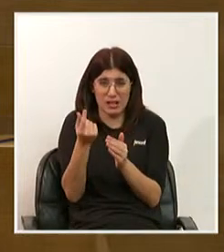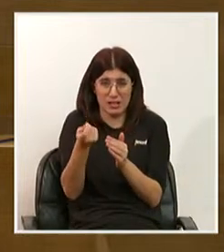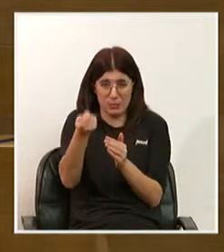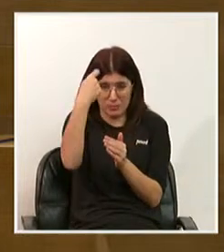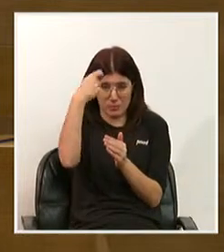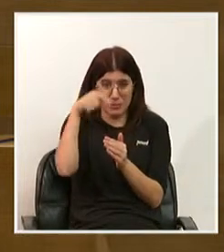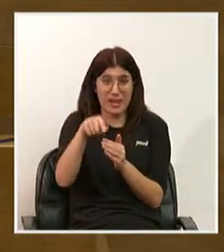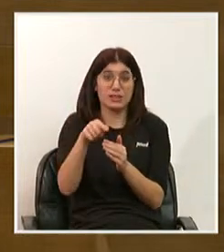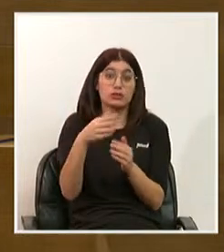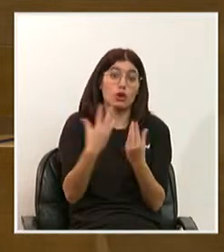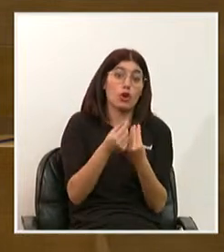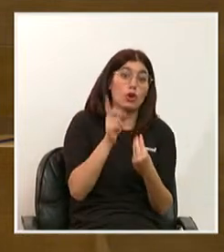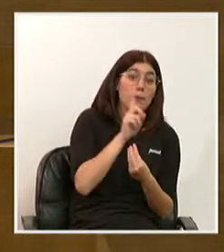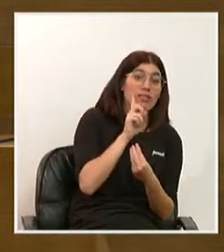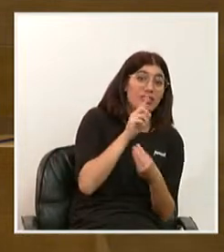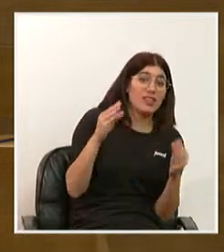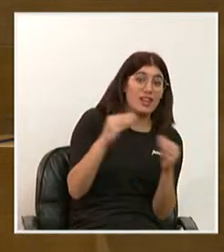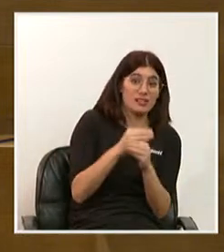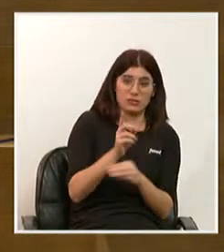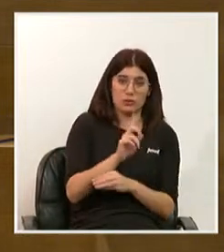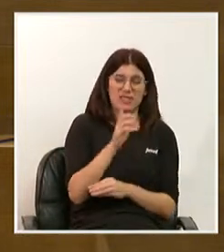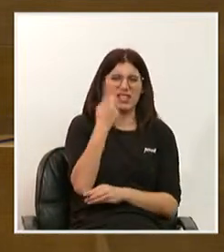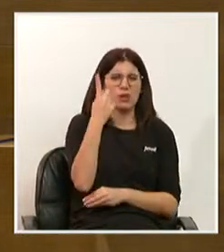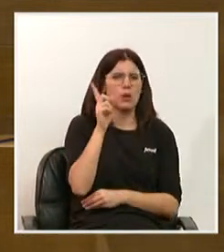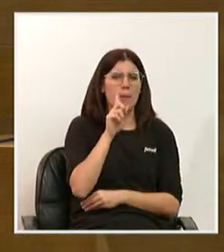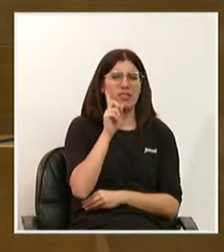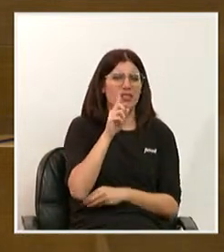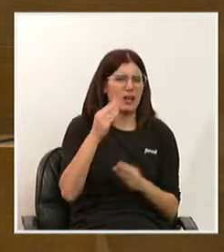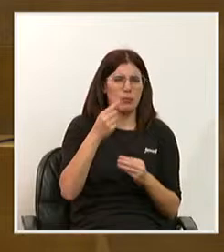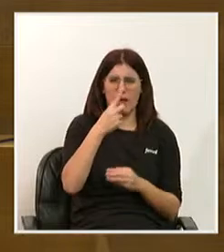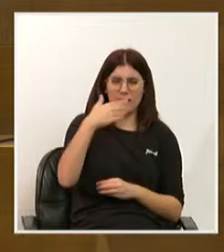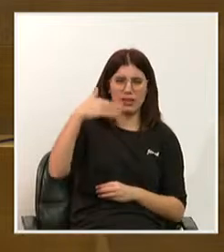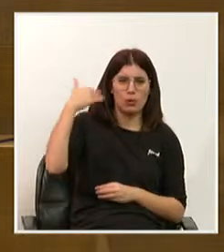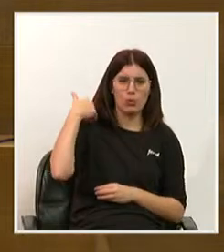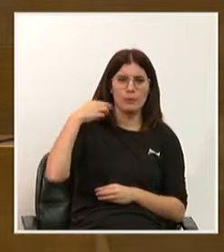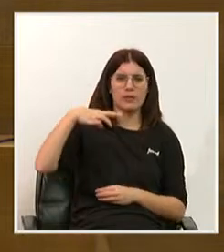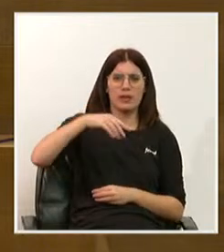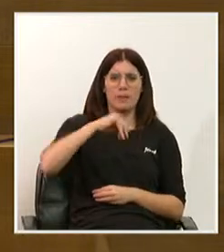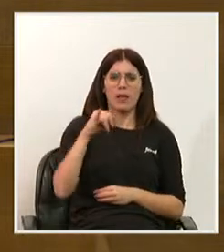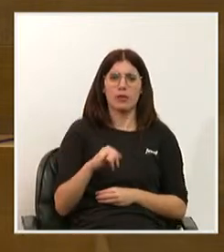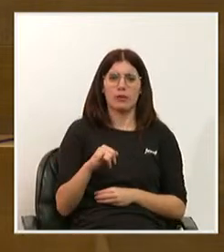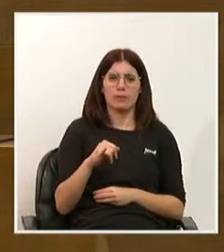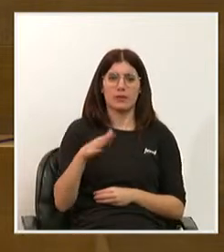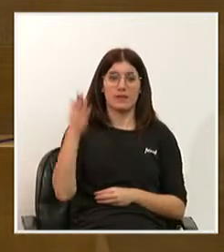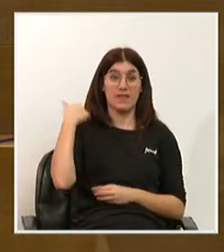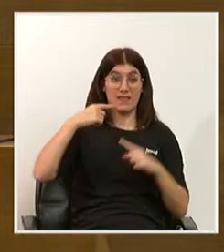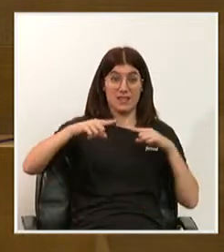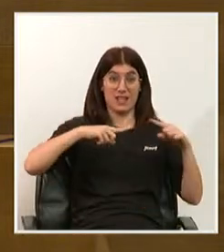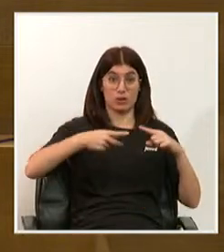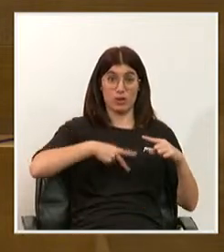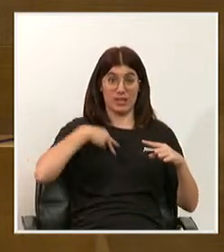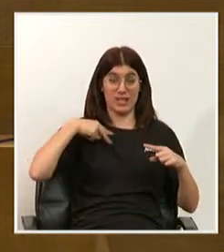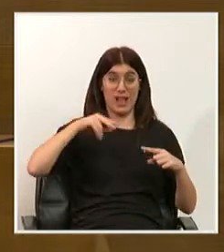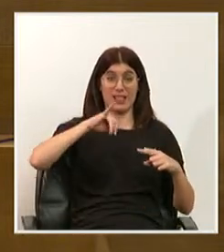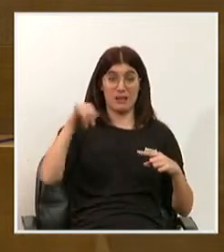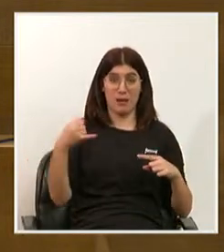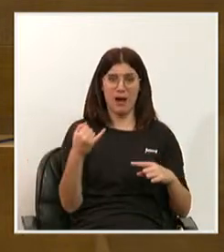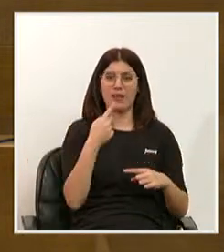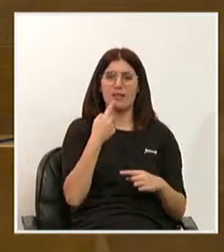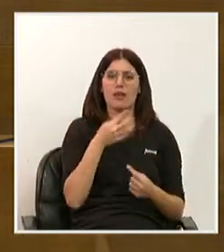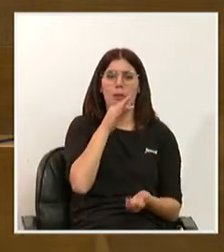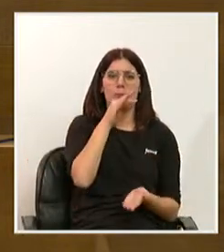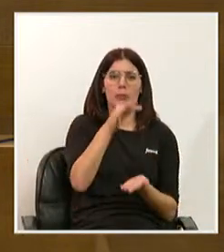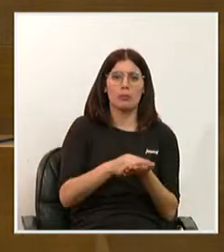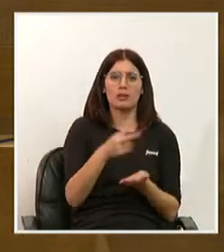comatos y ten un bu an del señor maón era director va